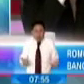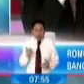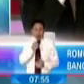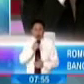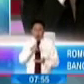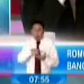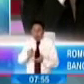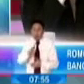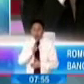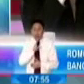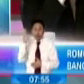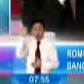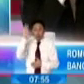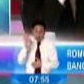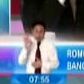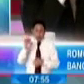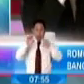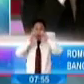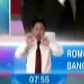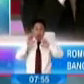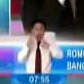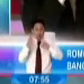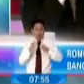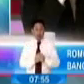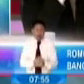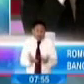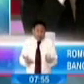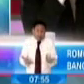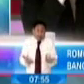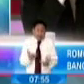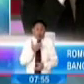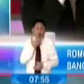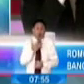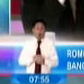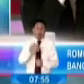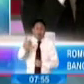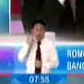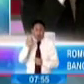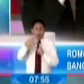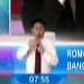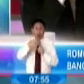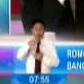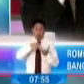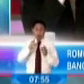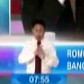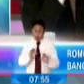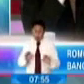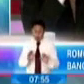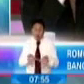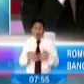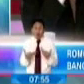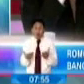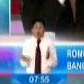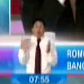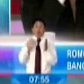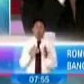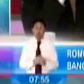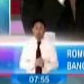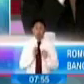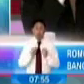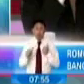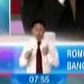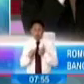luz o el agua, no vamos a tener empresas de luz y de agua. Si nadie vuelve a pagar el teléfono o el internet, nunca más vamos a poder tener estos servicios y en poco